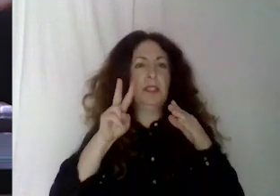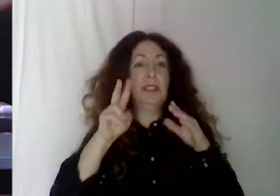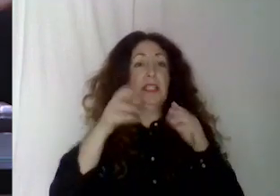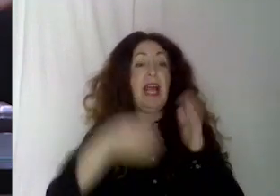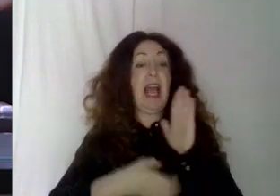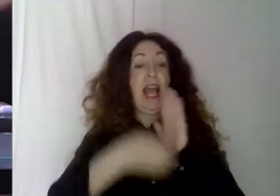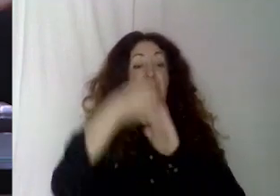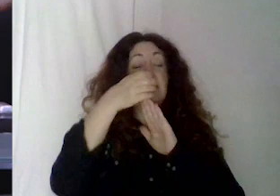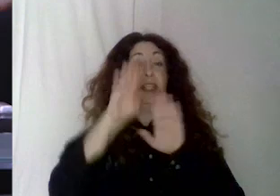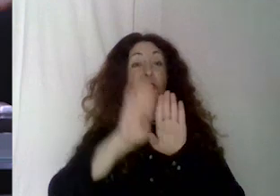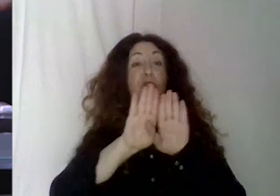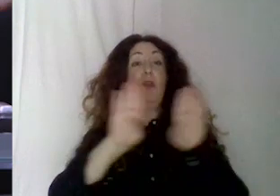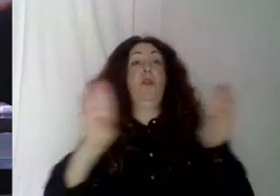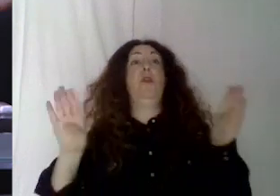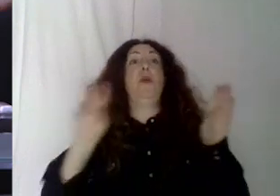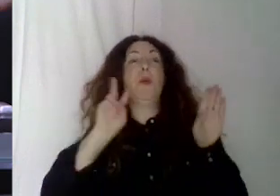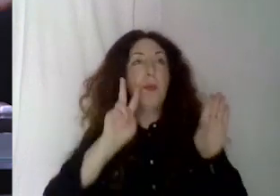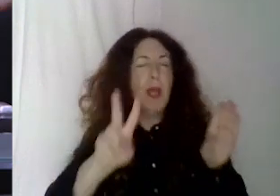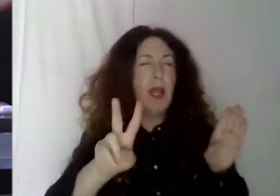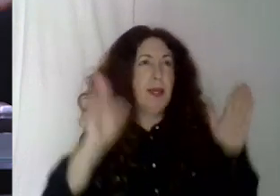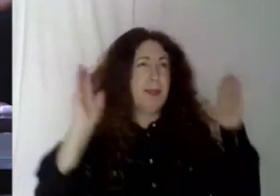es una pintura que, verás,